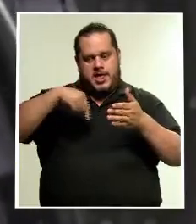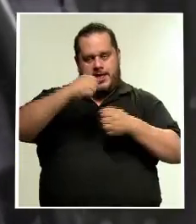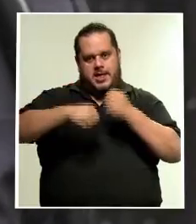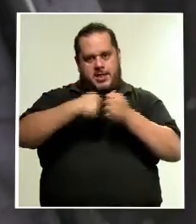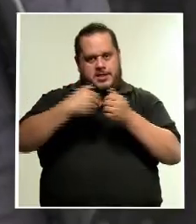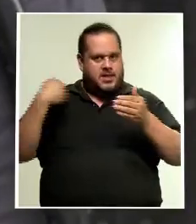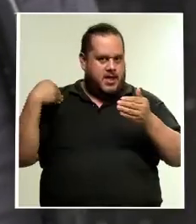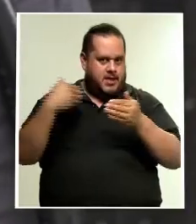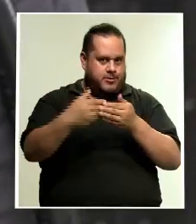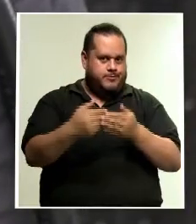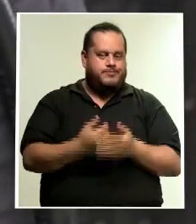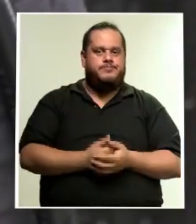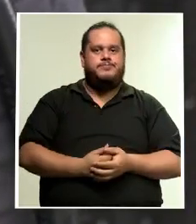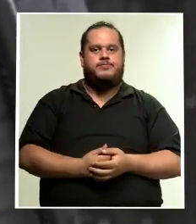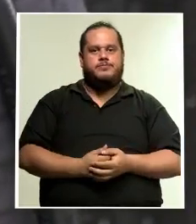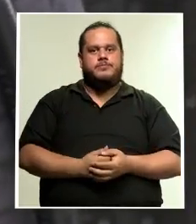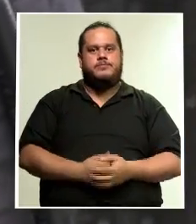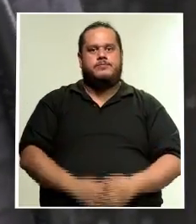año.